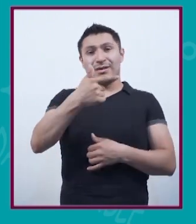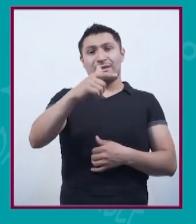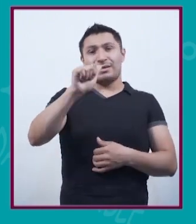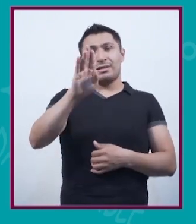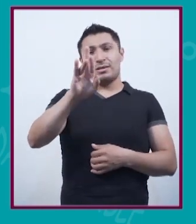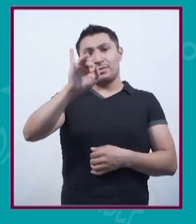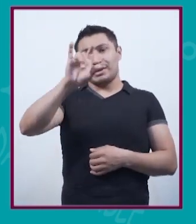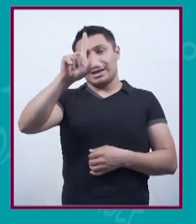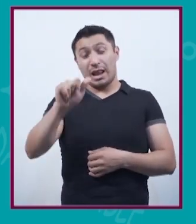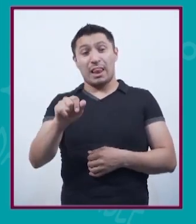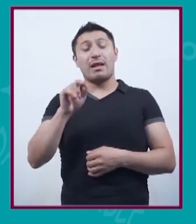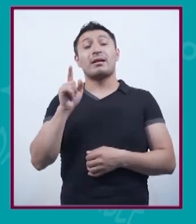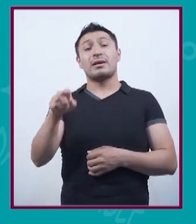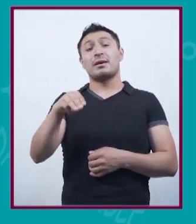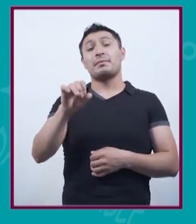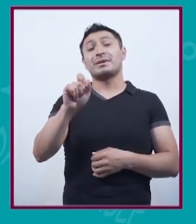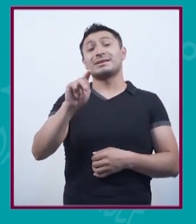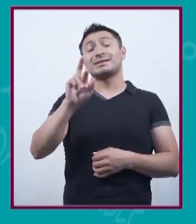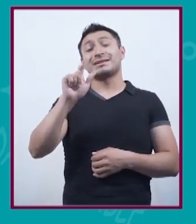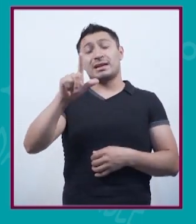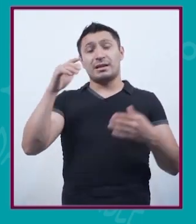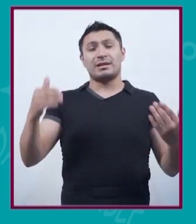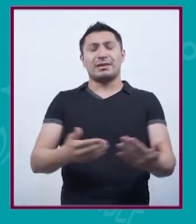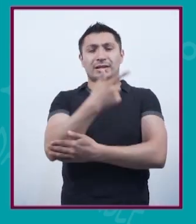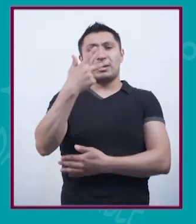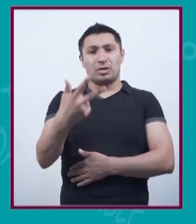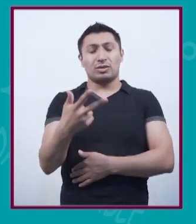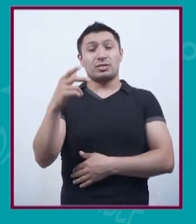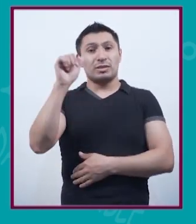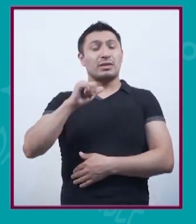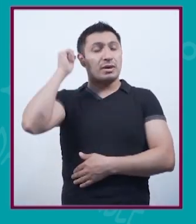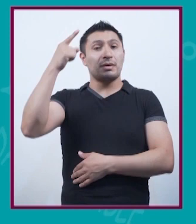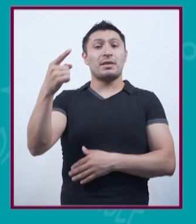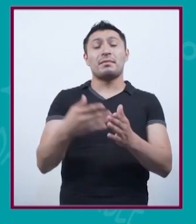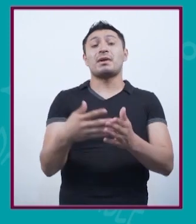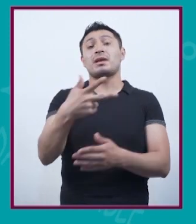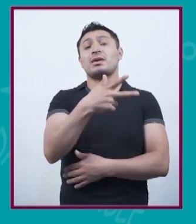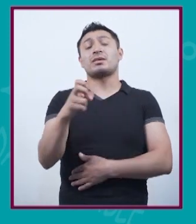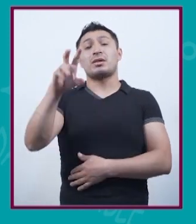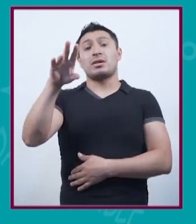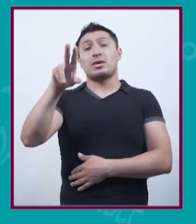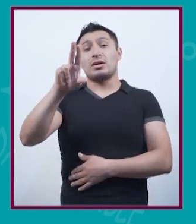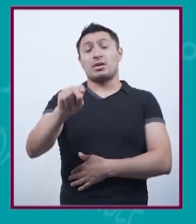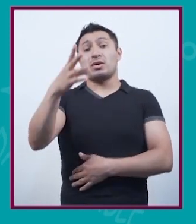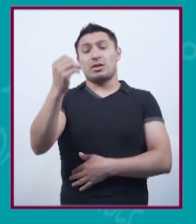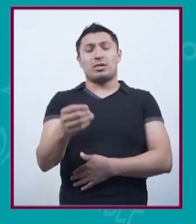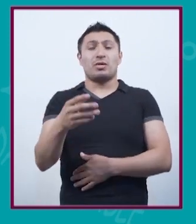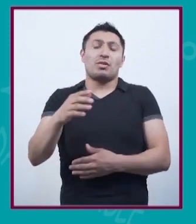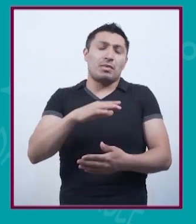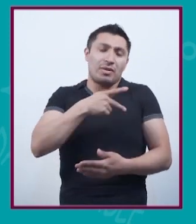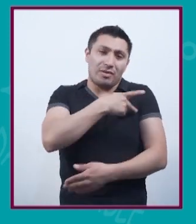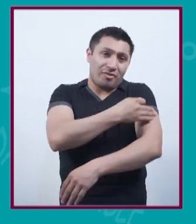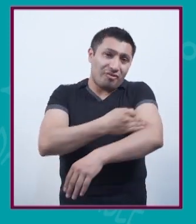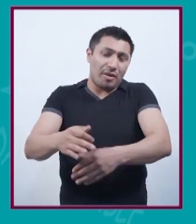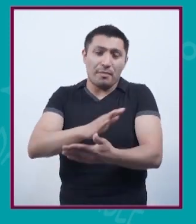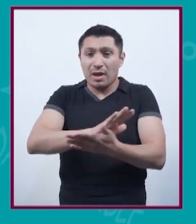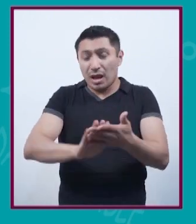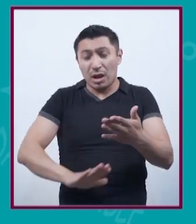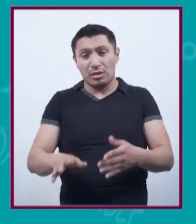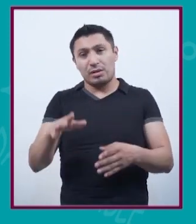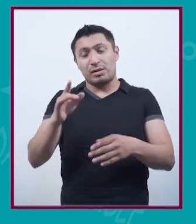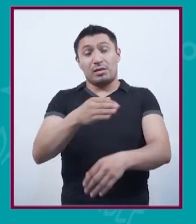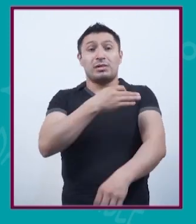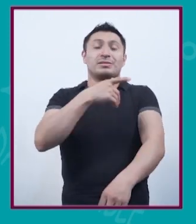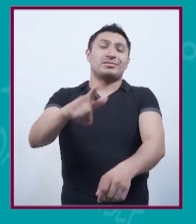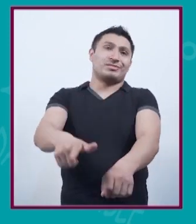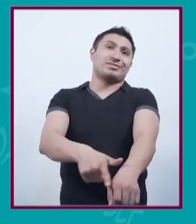más ni menos que Gabriela Mistral, quien nació el 8 de abril de 1889 en el seno de una familia humilde, bajo